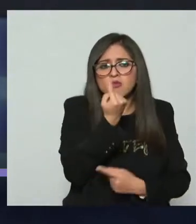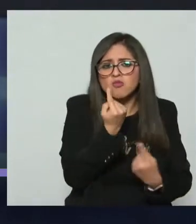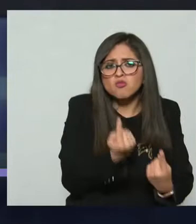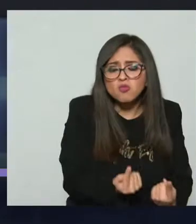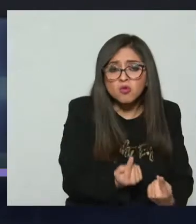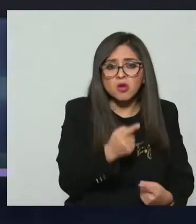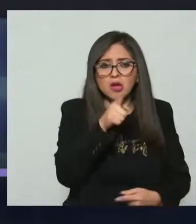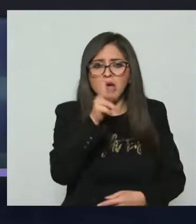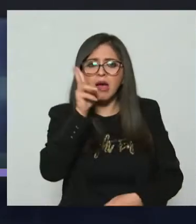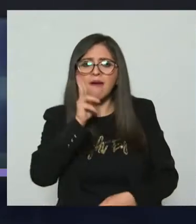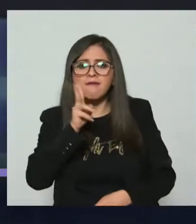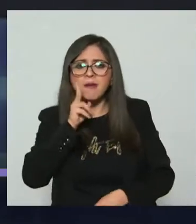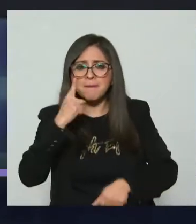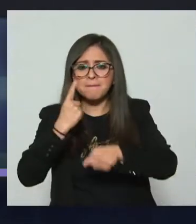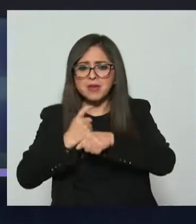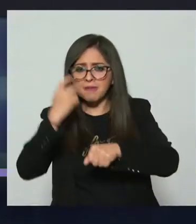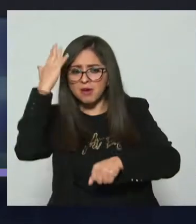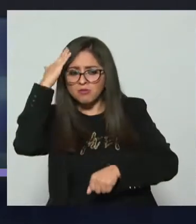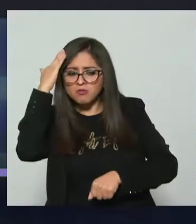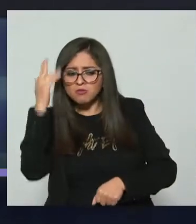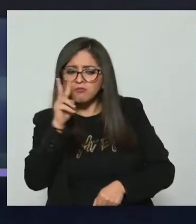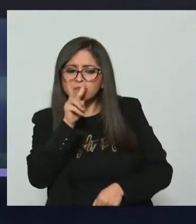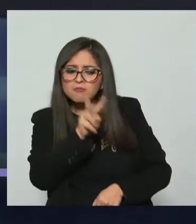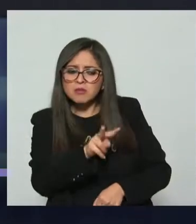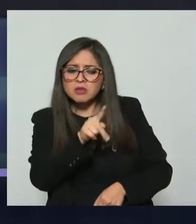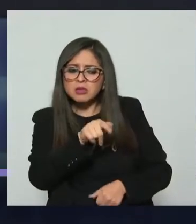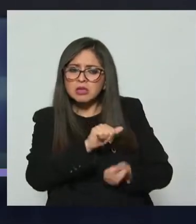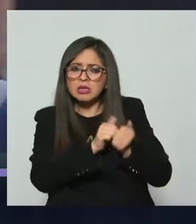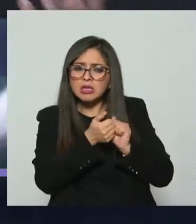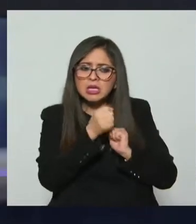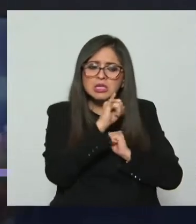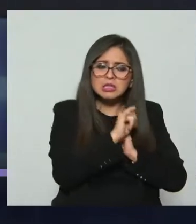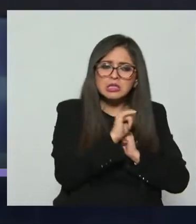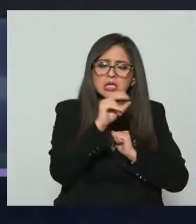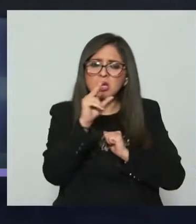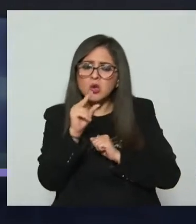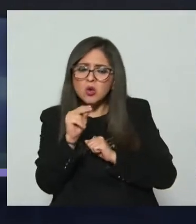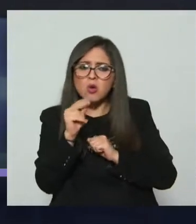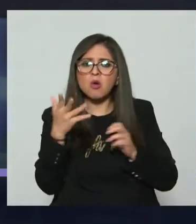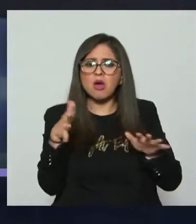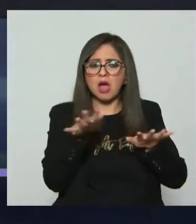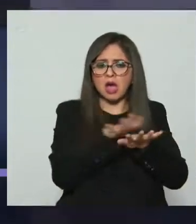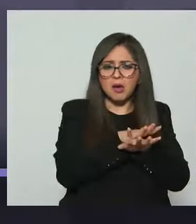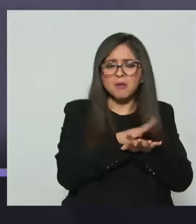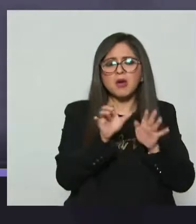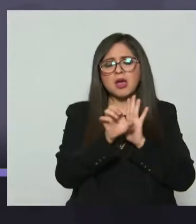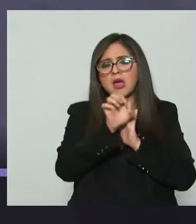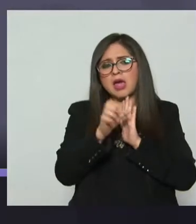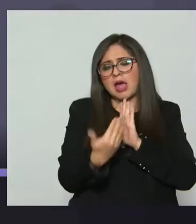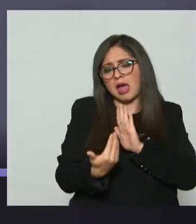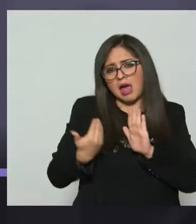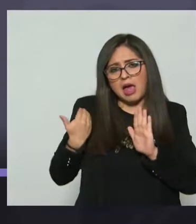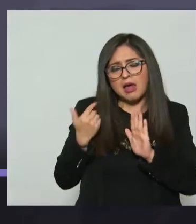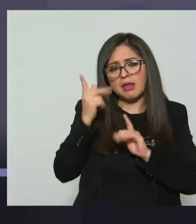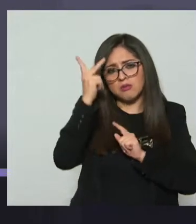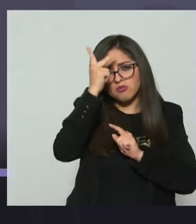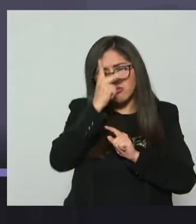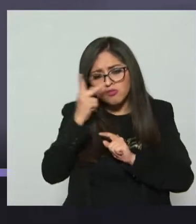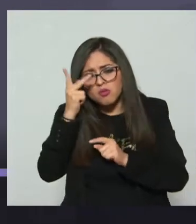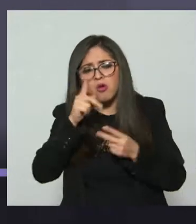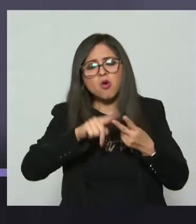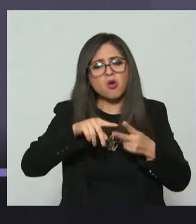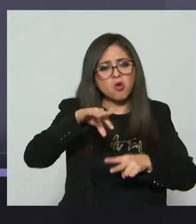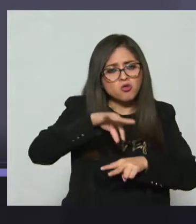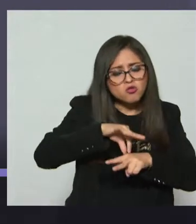para poder determinar si es factible o no ese cambio. Estudios psicológicos, estudios médicos, una serie de entrevistas que